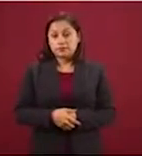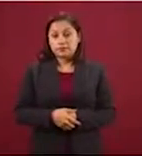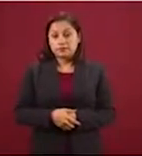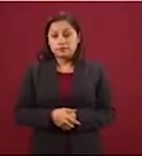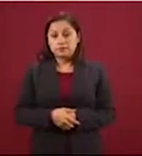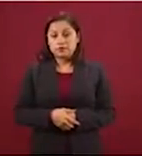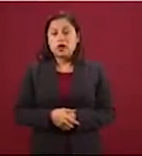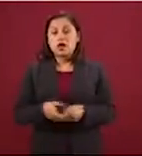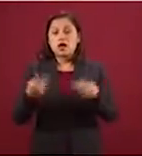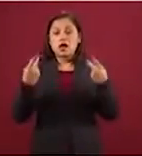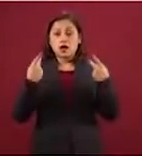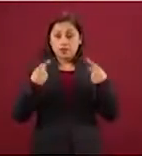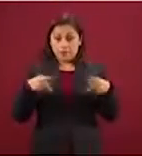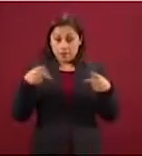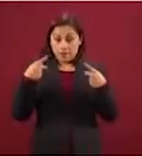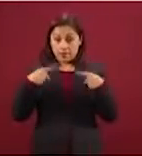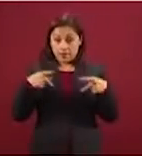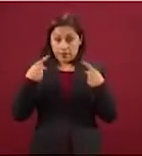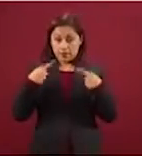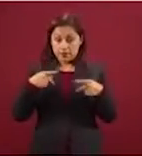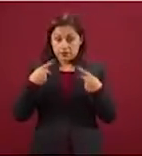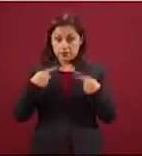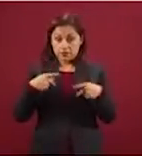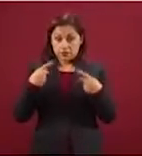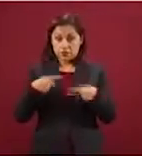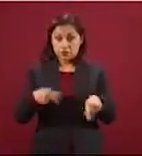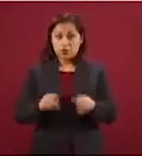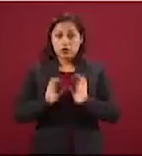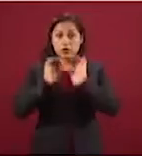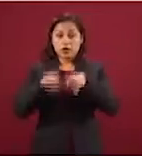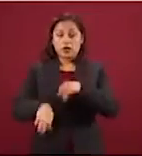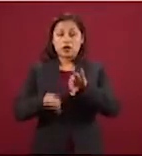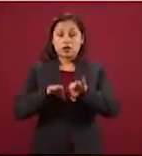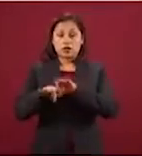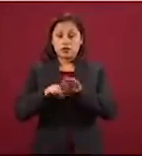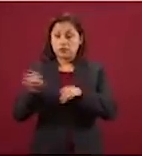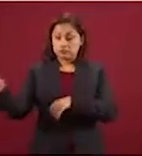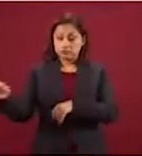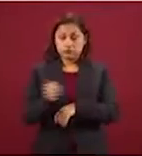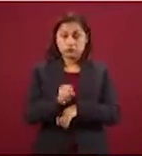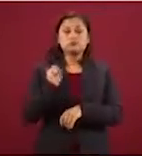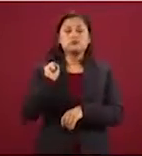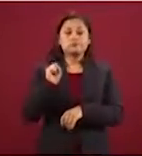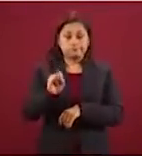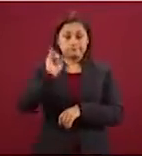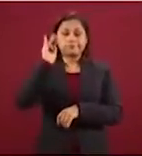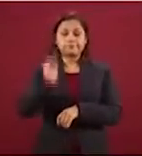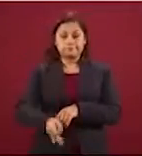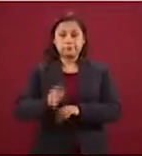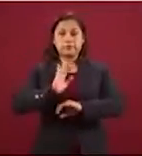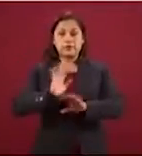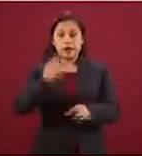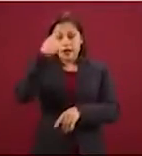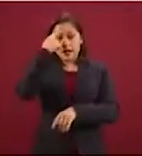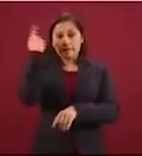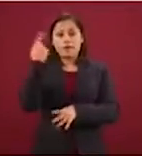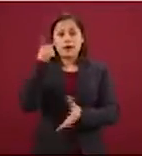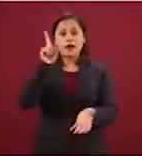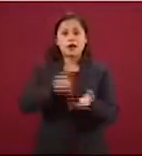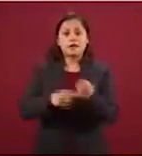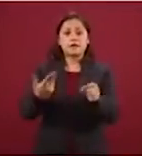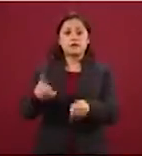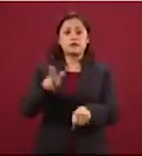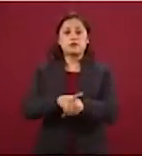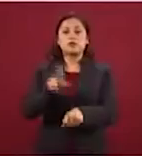contrate personal, que se mejore la atención en el hospital de